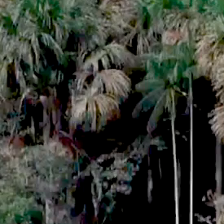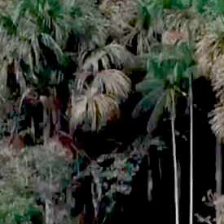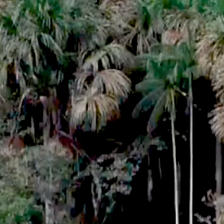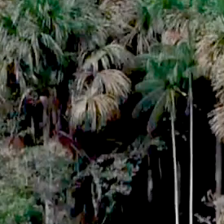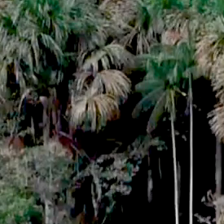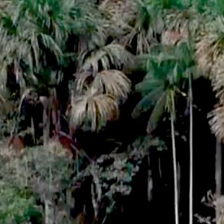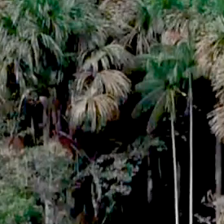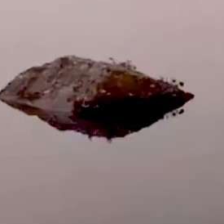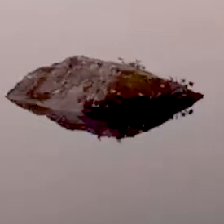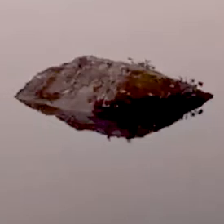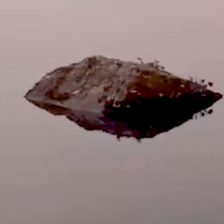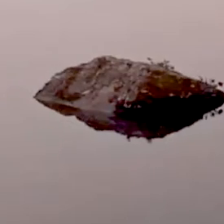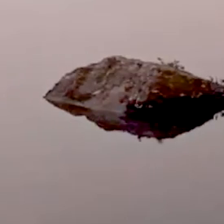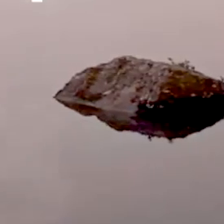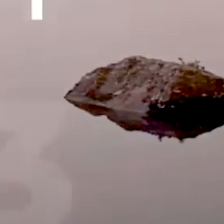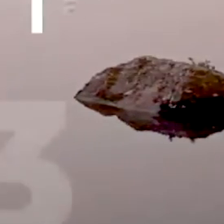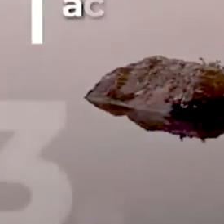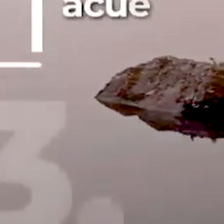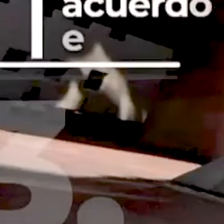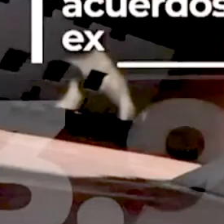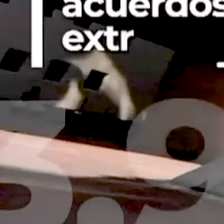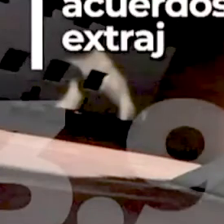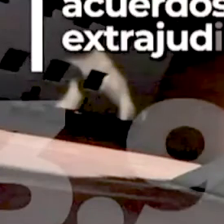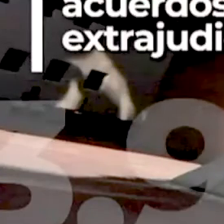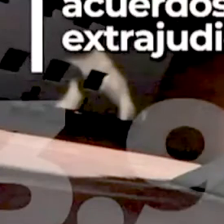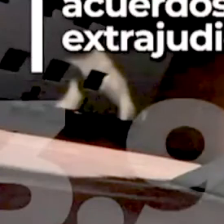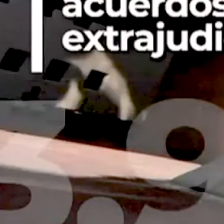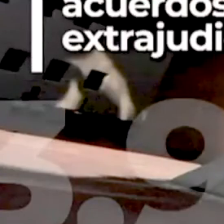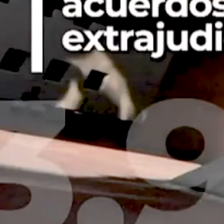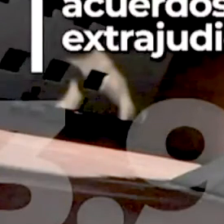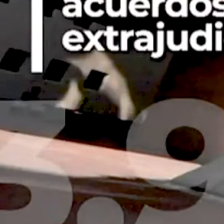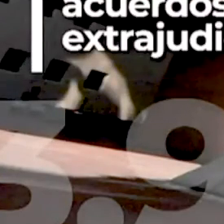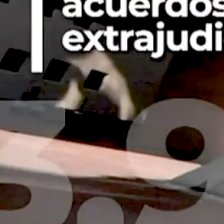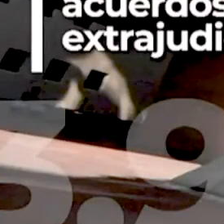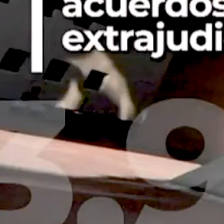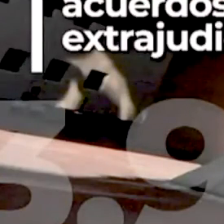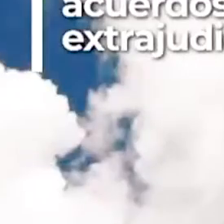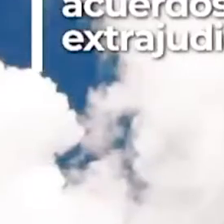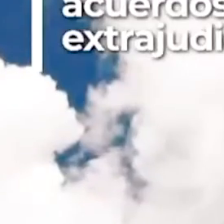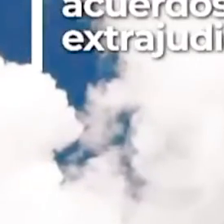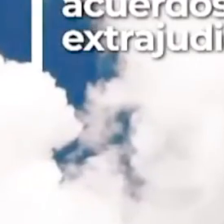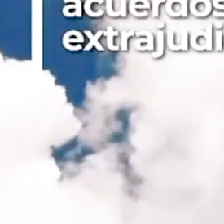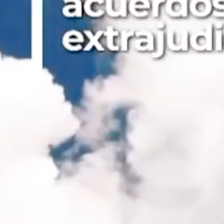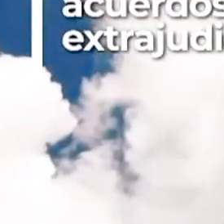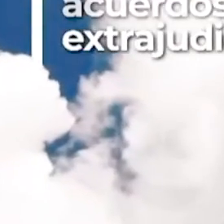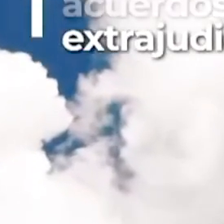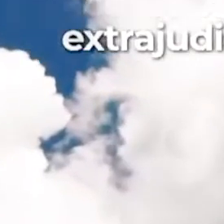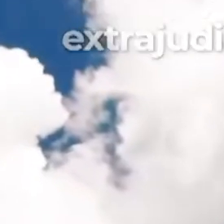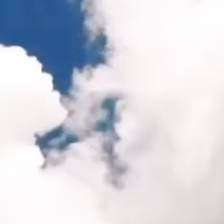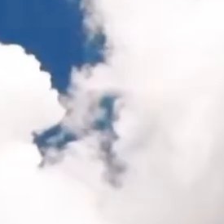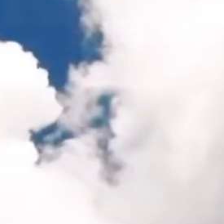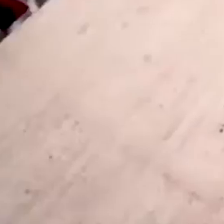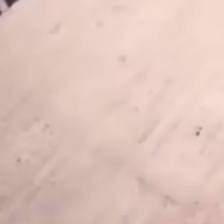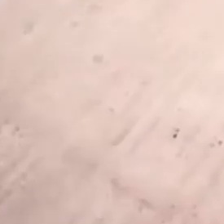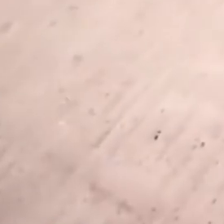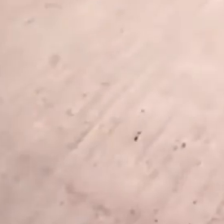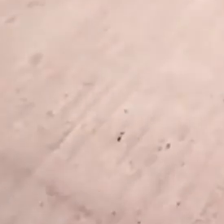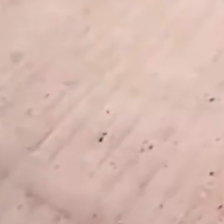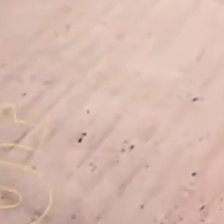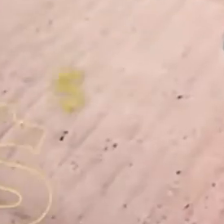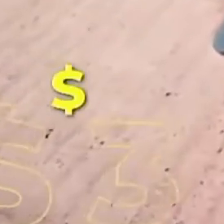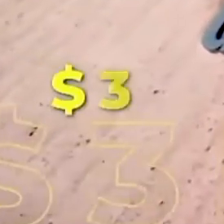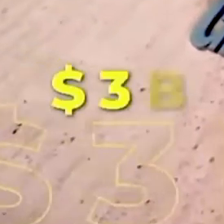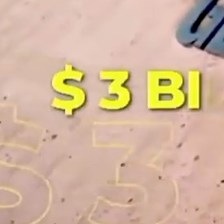voz. Durante esta vigencia se logró 3.987 acuerdos conciliatorios extrajudiciales, los